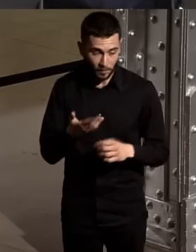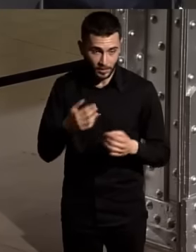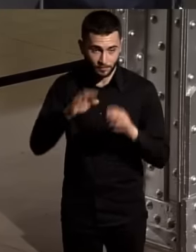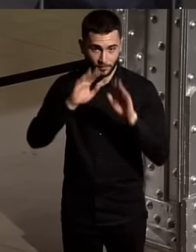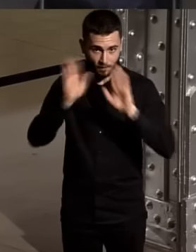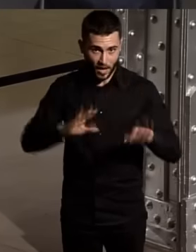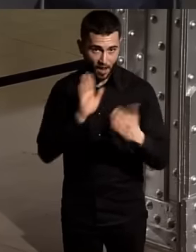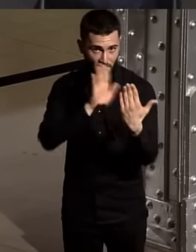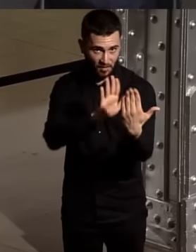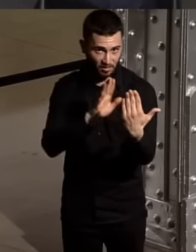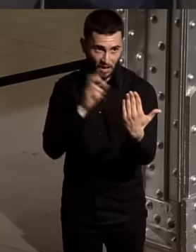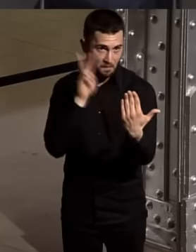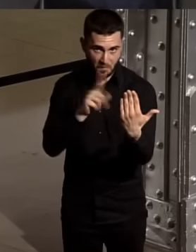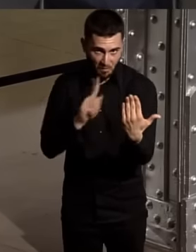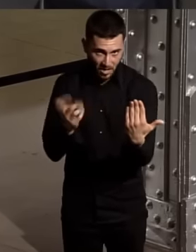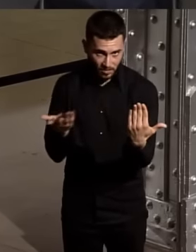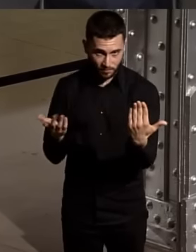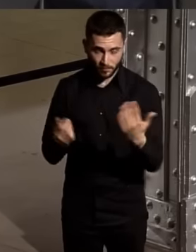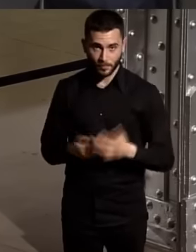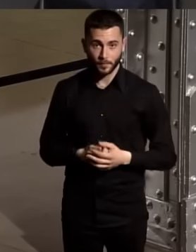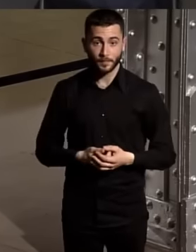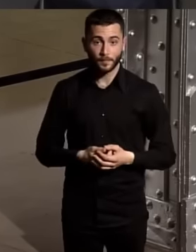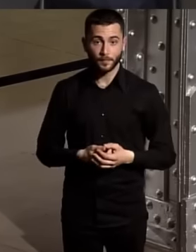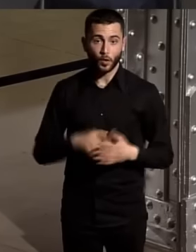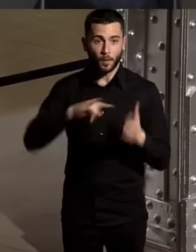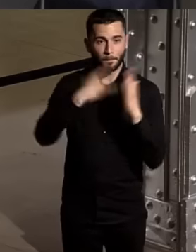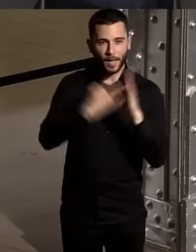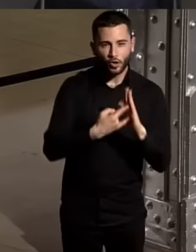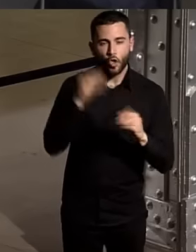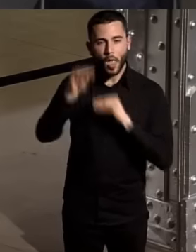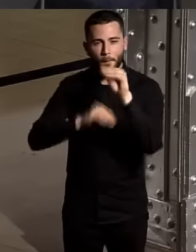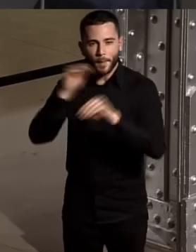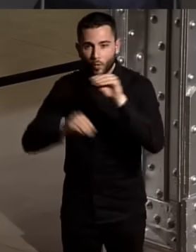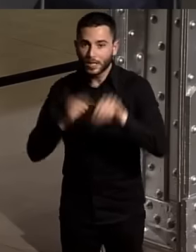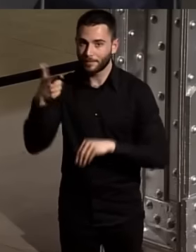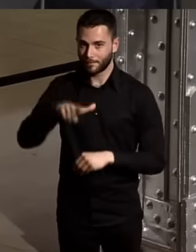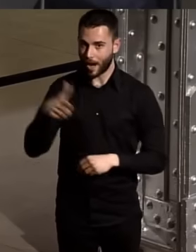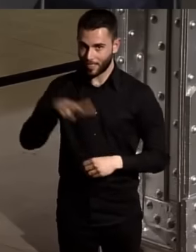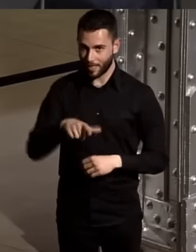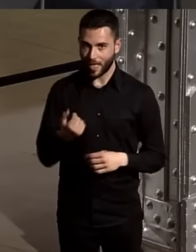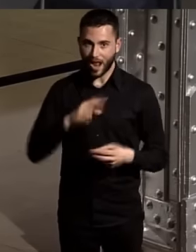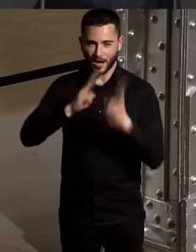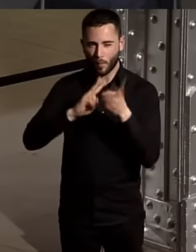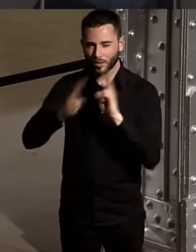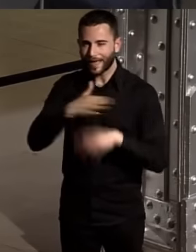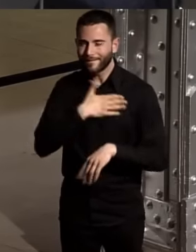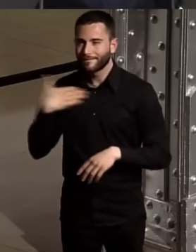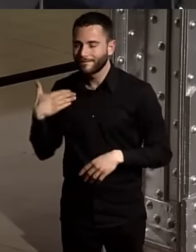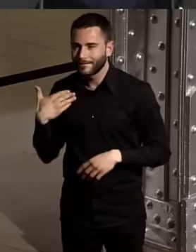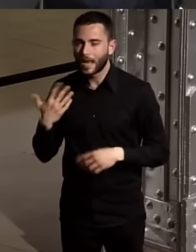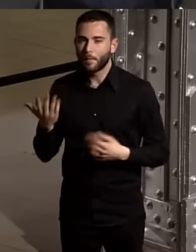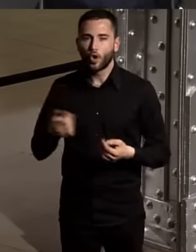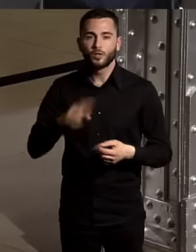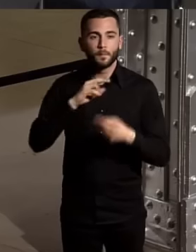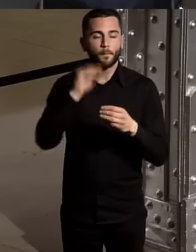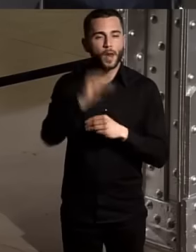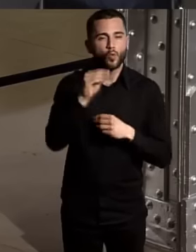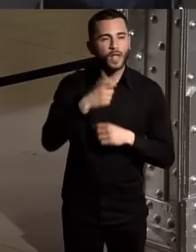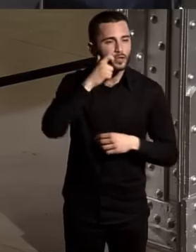que hay cosas parecidas hay en el método y también en en las preguntas o sea queremos dar respuestas a preguntas que son preguntas humanas